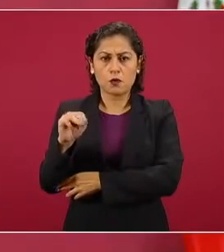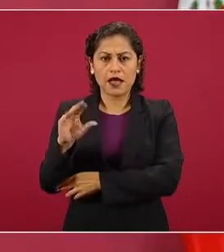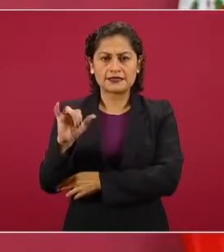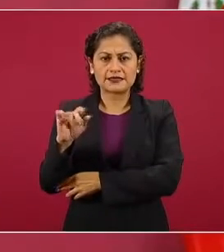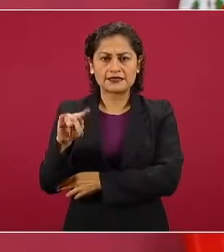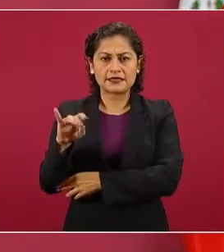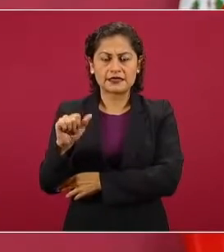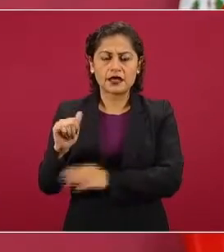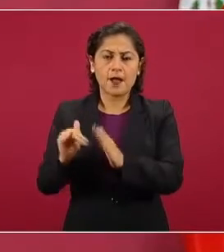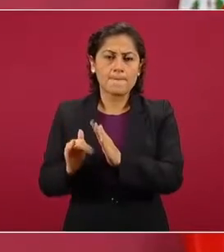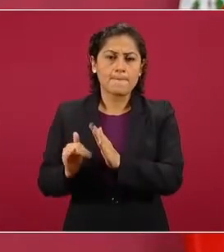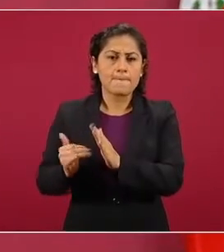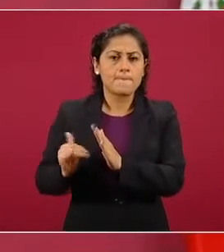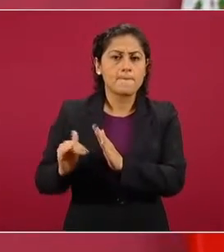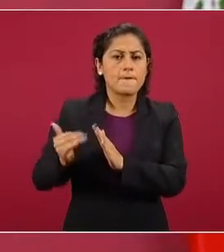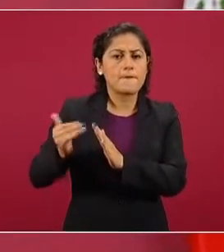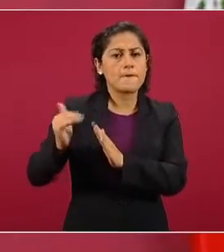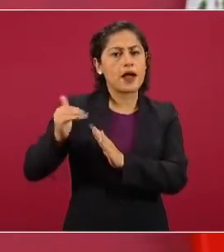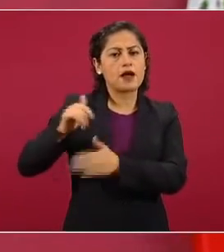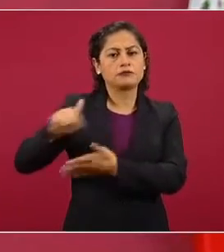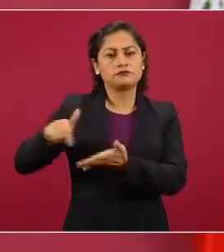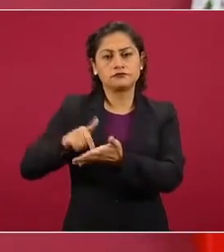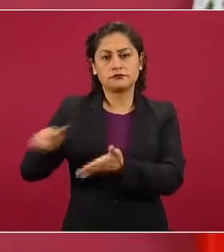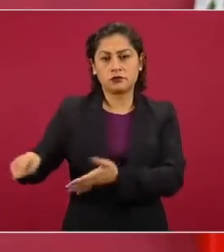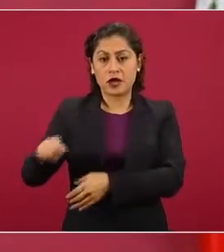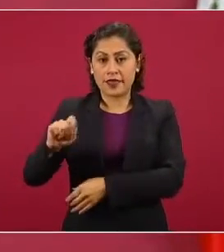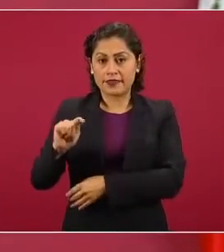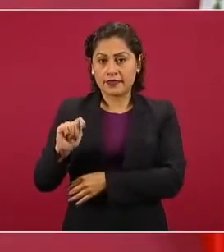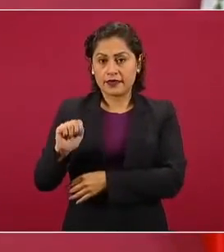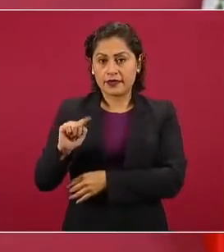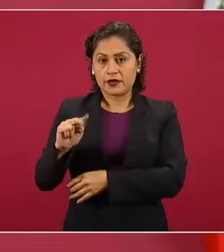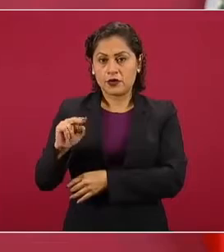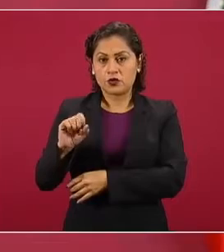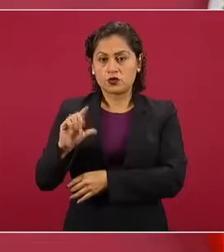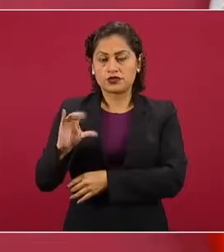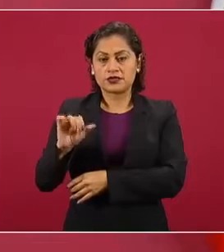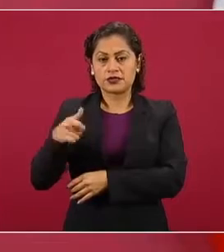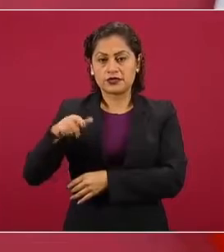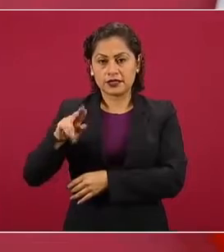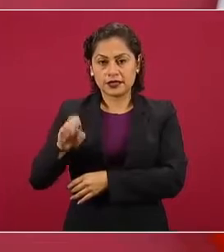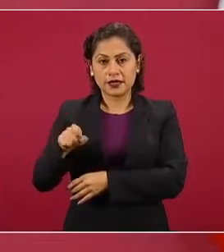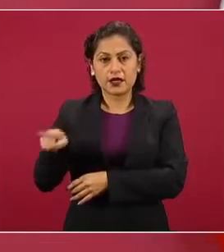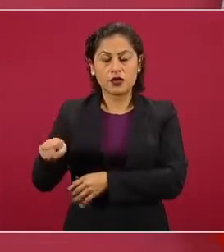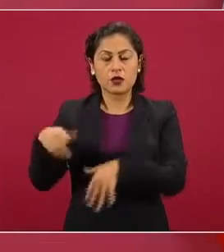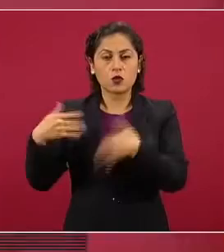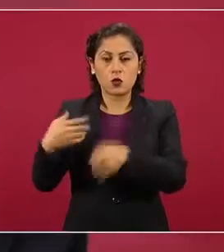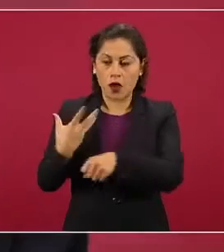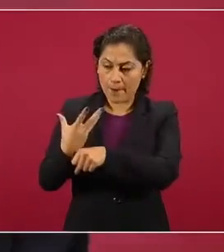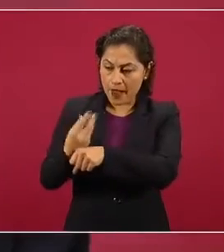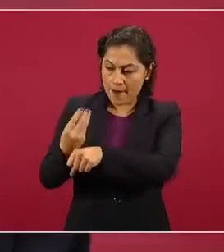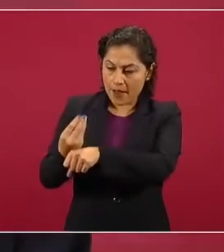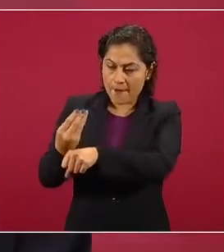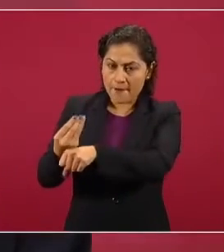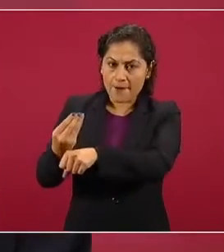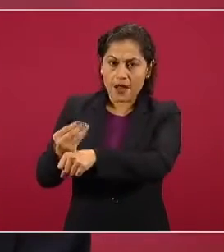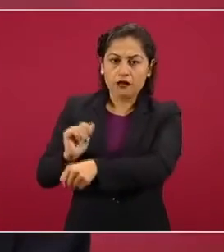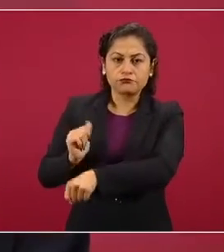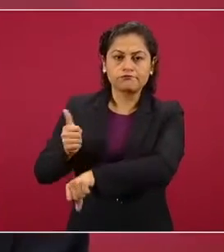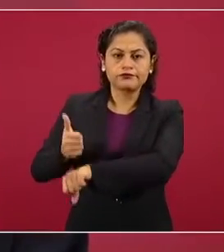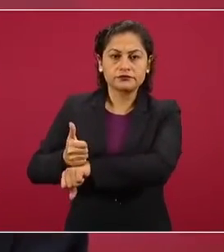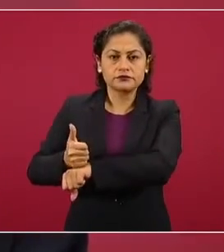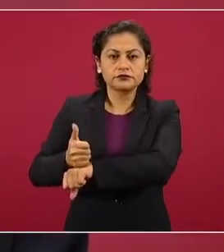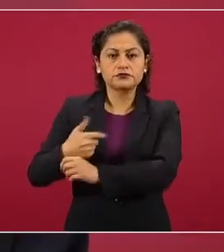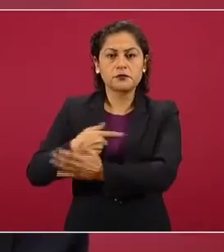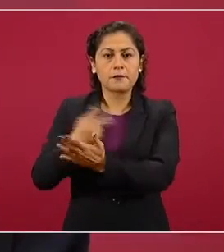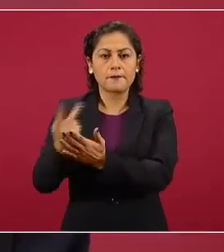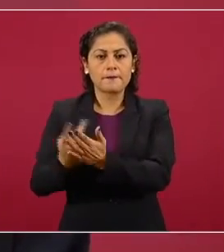zona militar de Tenosique está ayudando mucho en la aplicación del plan DN3,